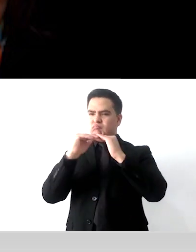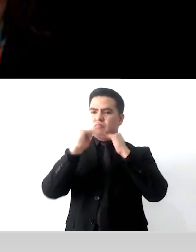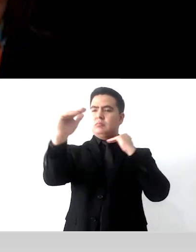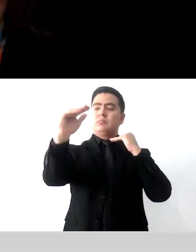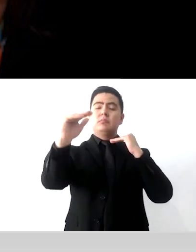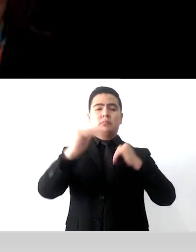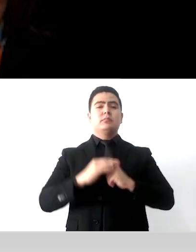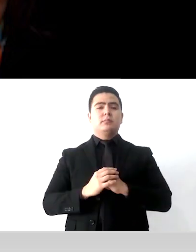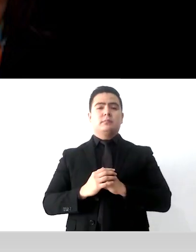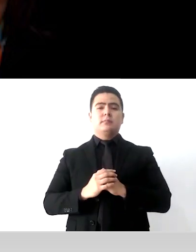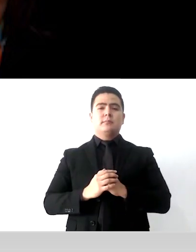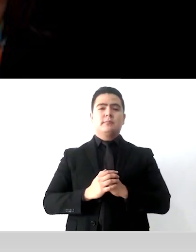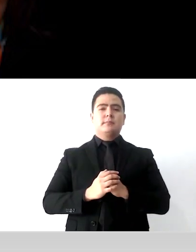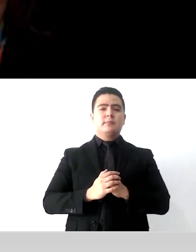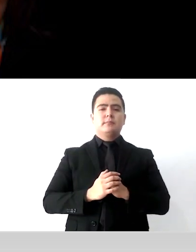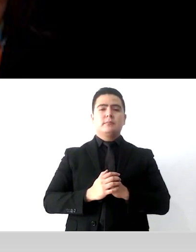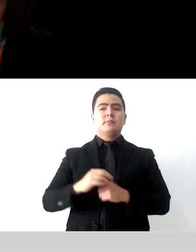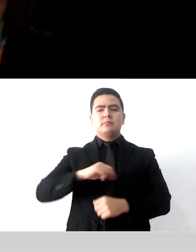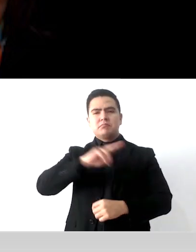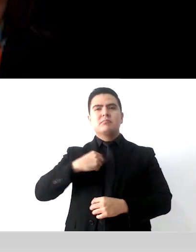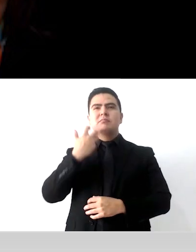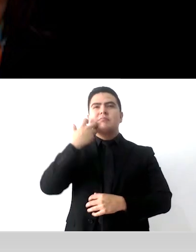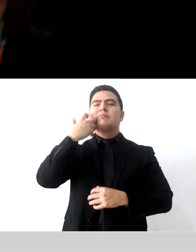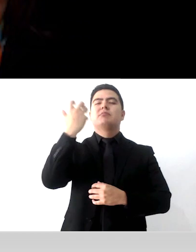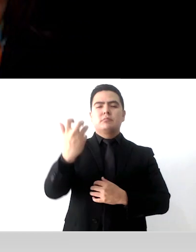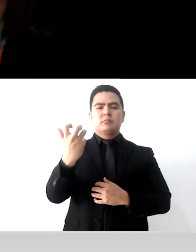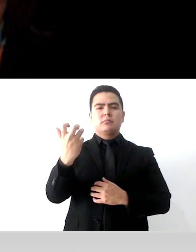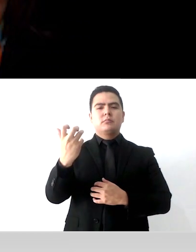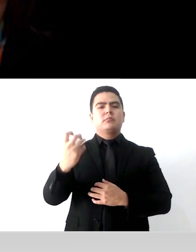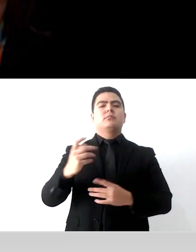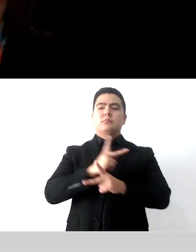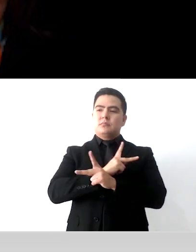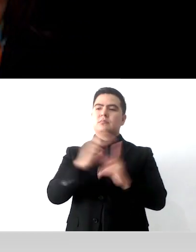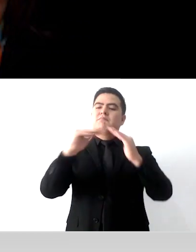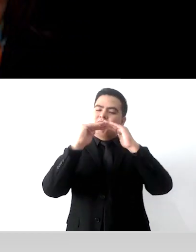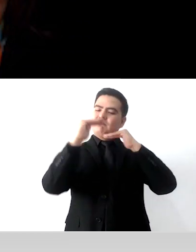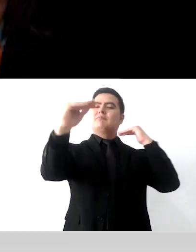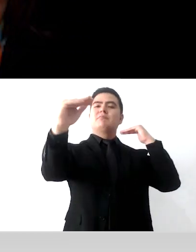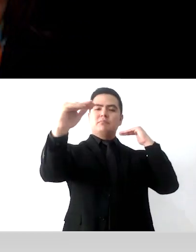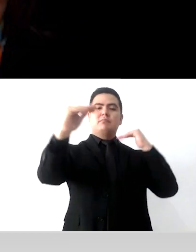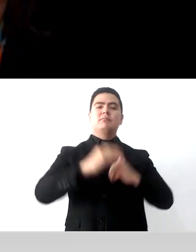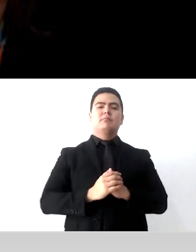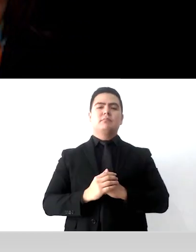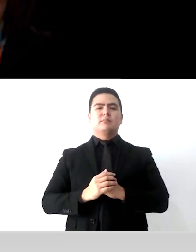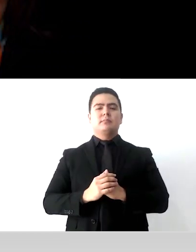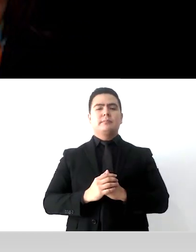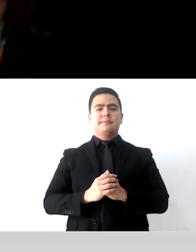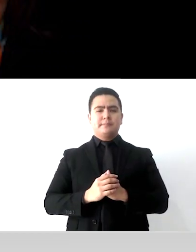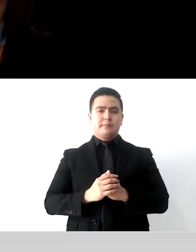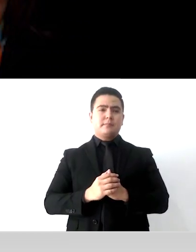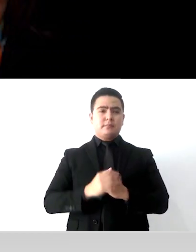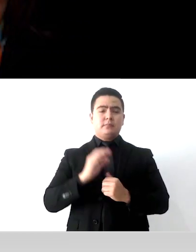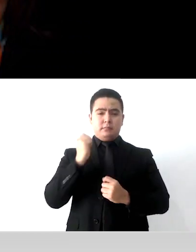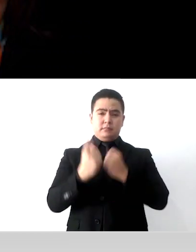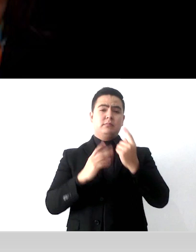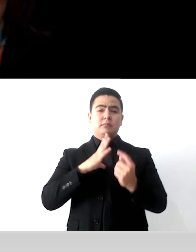meta a alcanzar, sino es el desempeño cualitativamente hablando en igualdad de condiciones. Ahora ya hay congresos locales